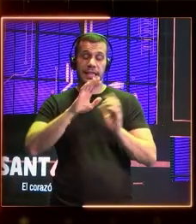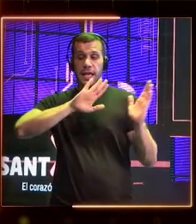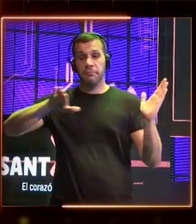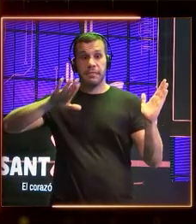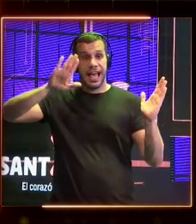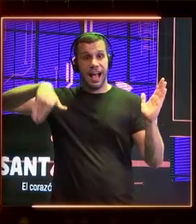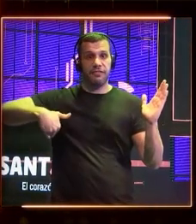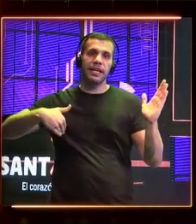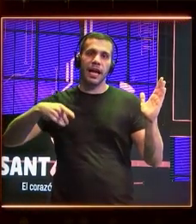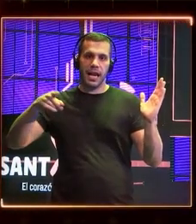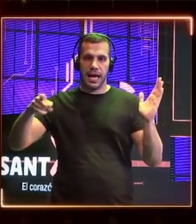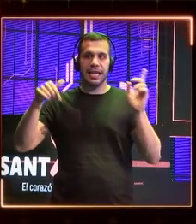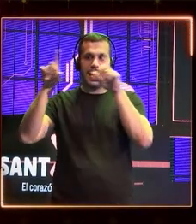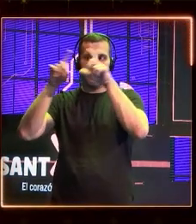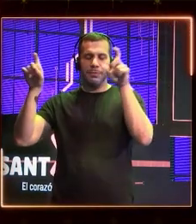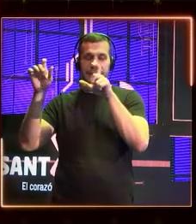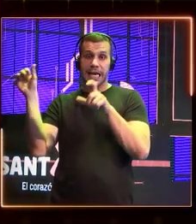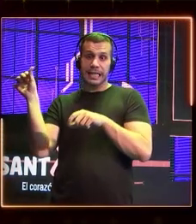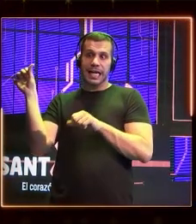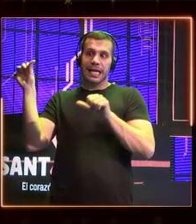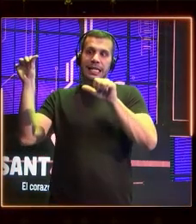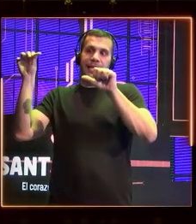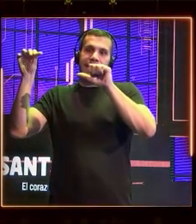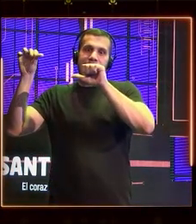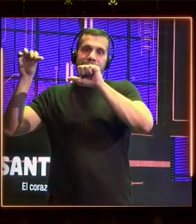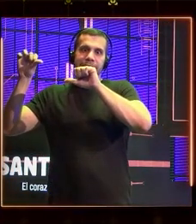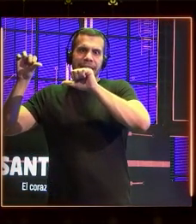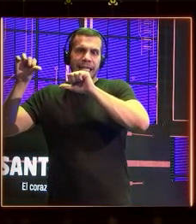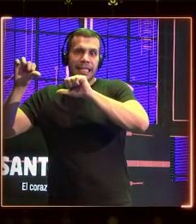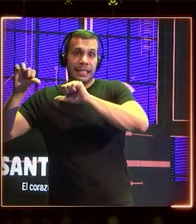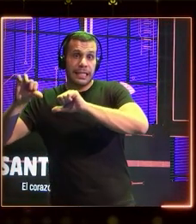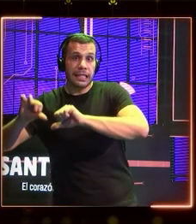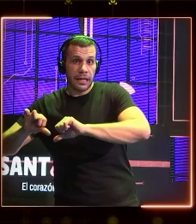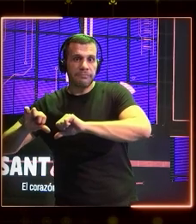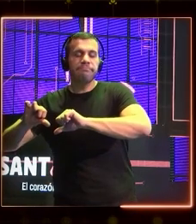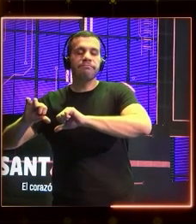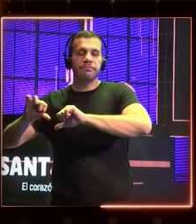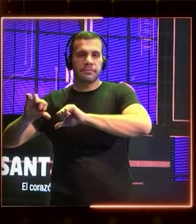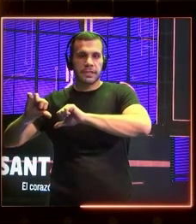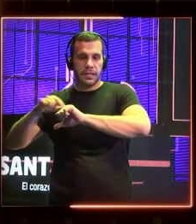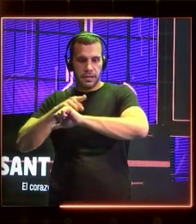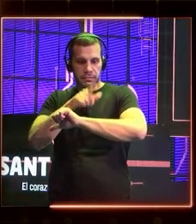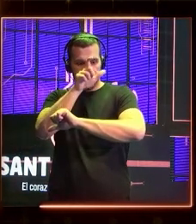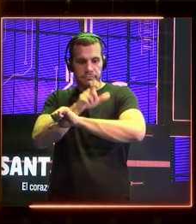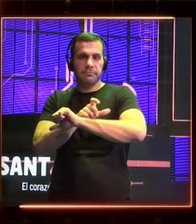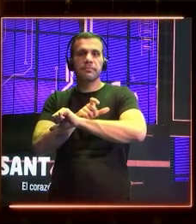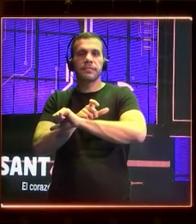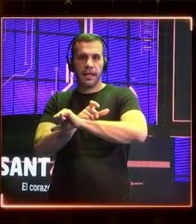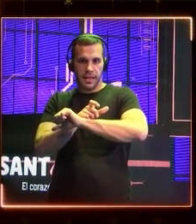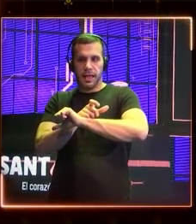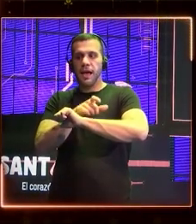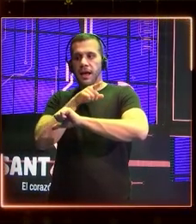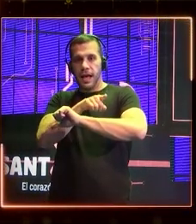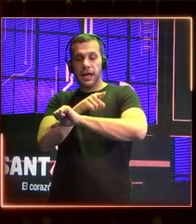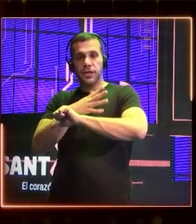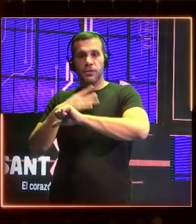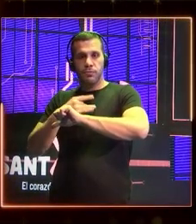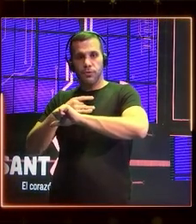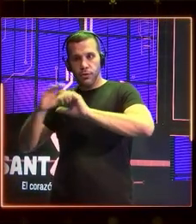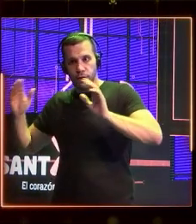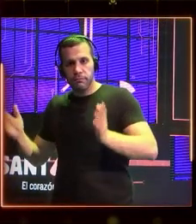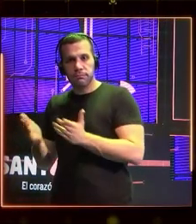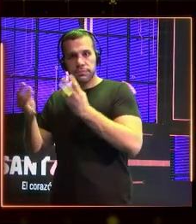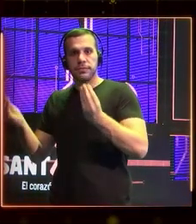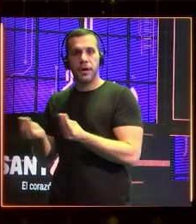el que la compañía se iba a la banca rota absolutamente y y el tío la resucitó Y esa forma de presentar o